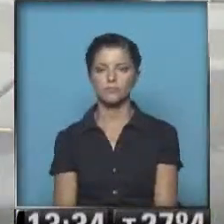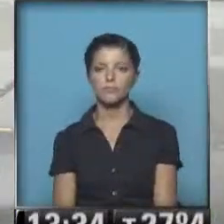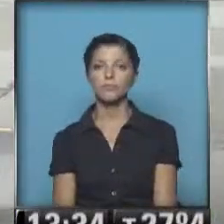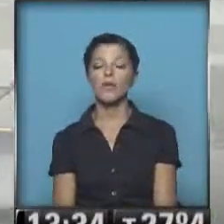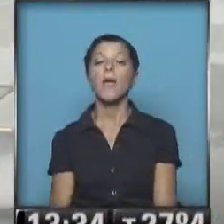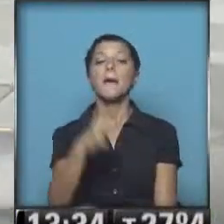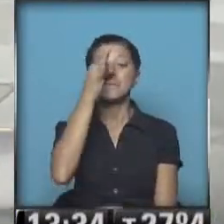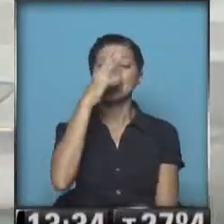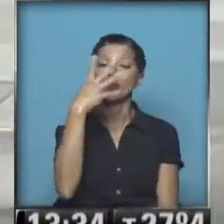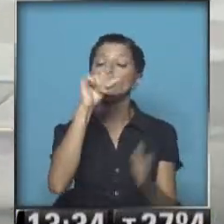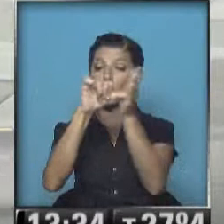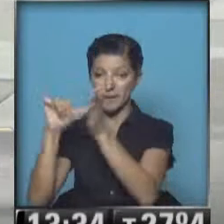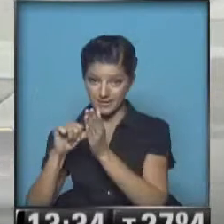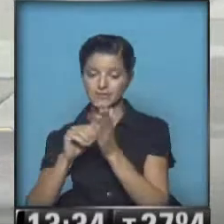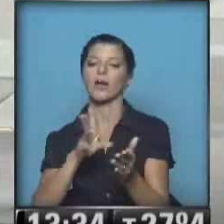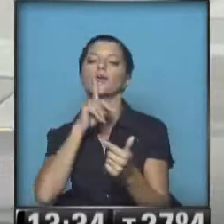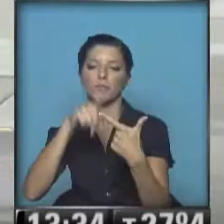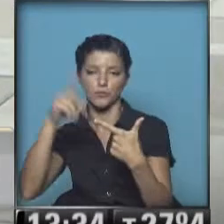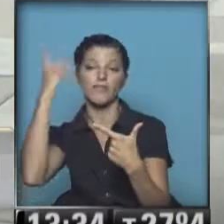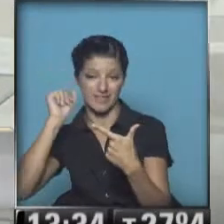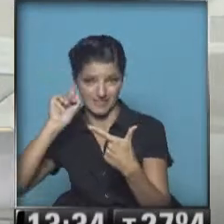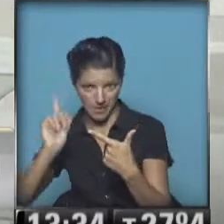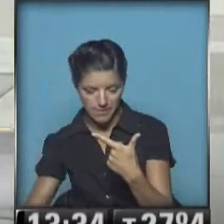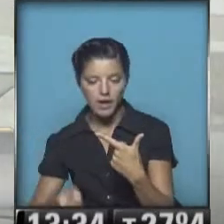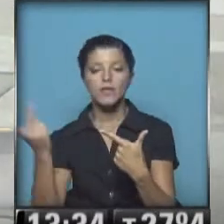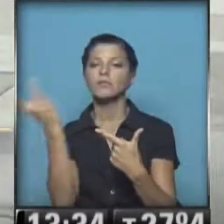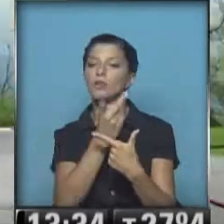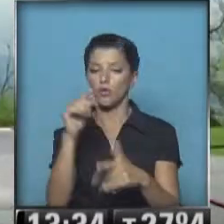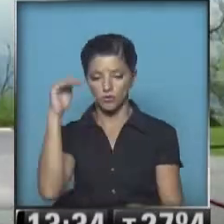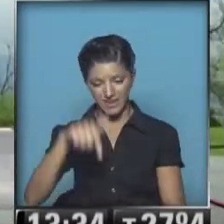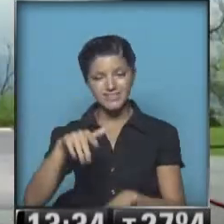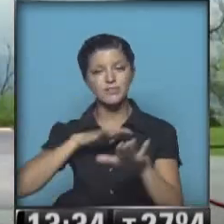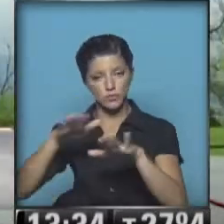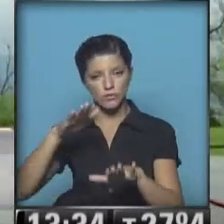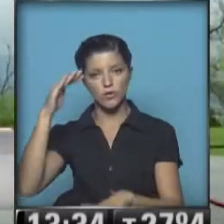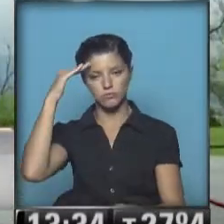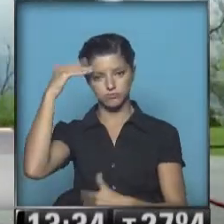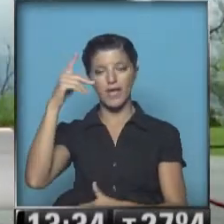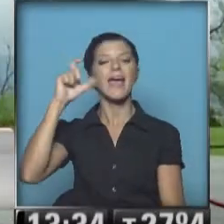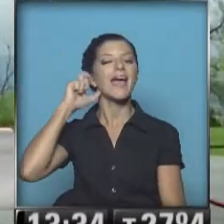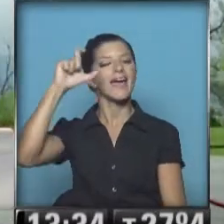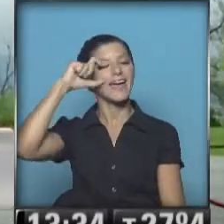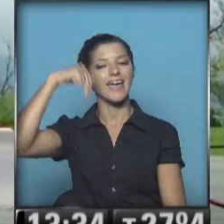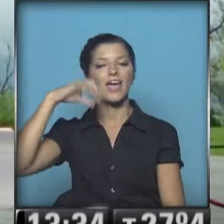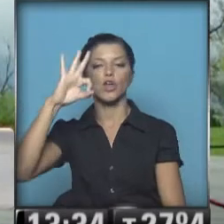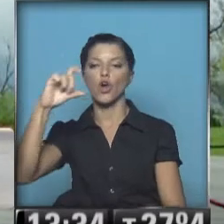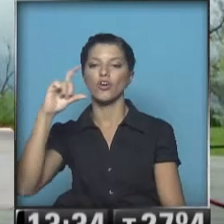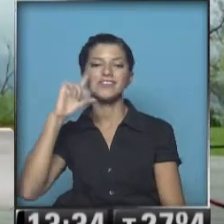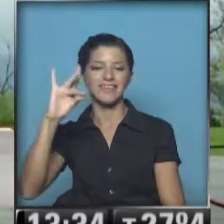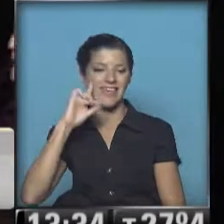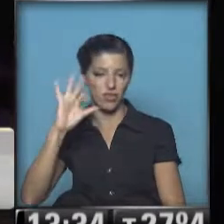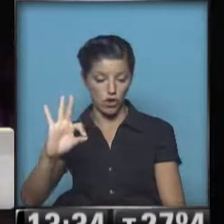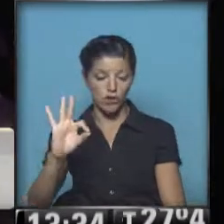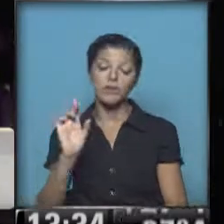24 naciones, incluyendo a Rusia y Francia, dan a los acontecimientos el estatus de genocidio. Y a pesar de que